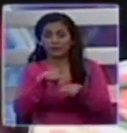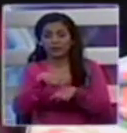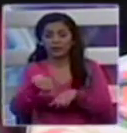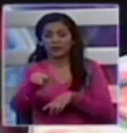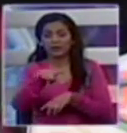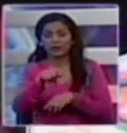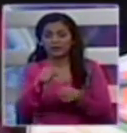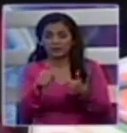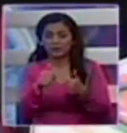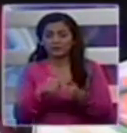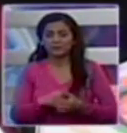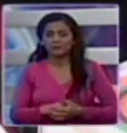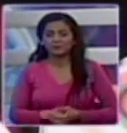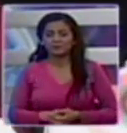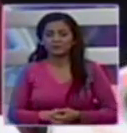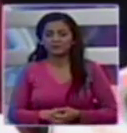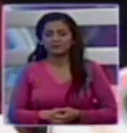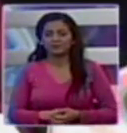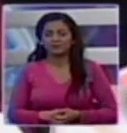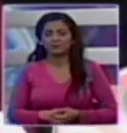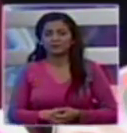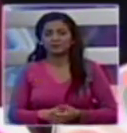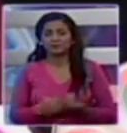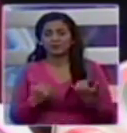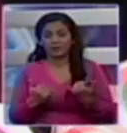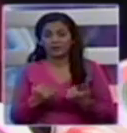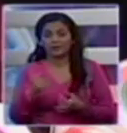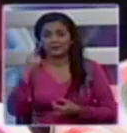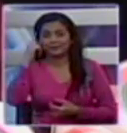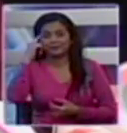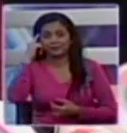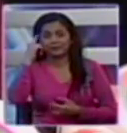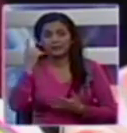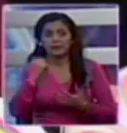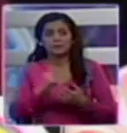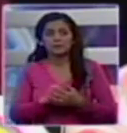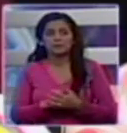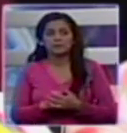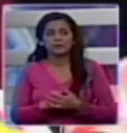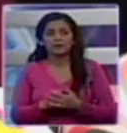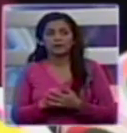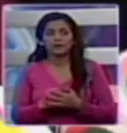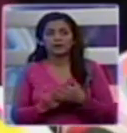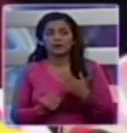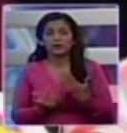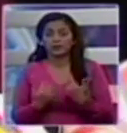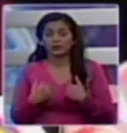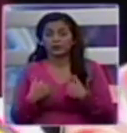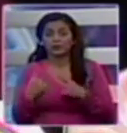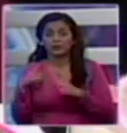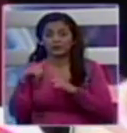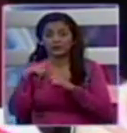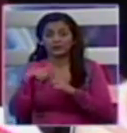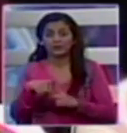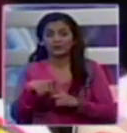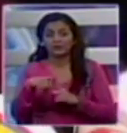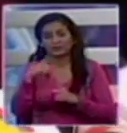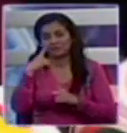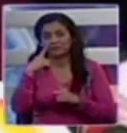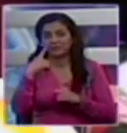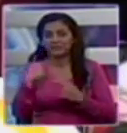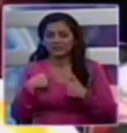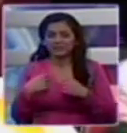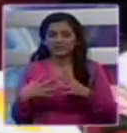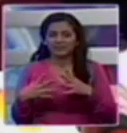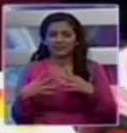bueno, vengo con la mentalidad de este año de poder ganarme el puesto de titular y bueno, en esta pretemporada, en estos partidos que ya van